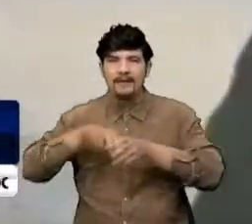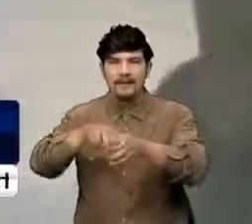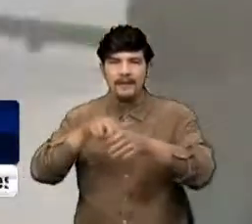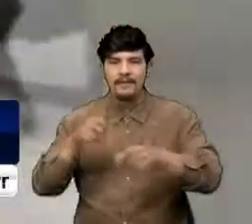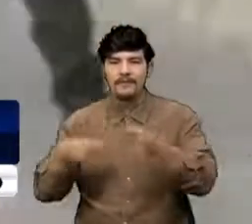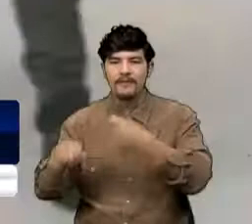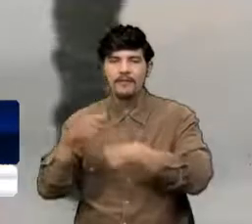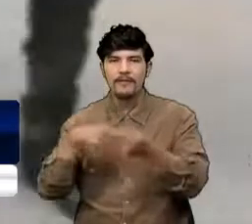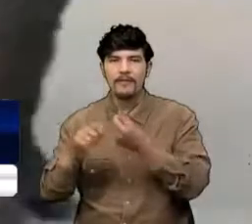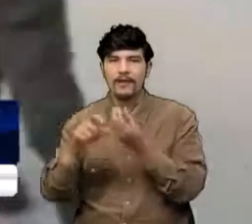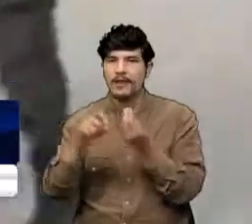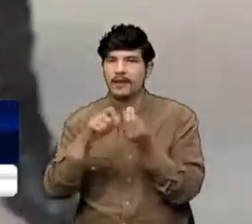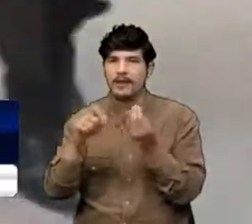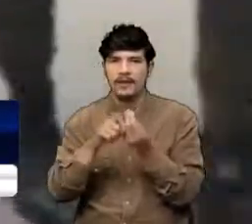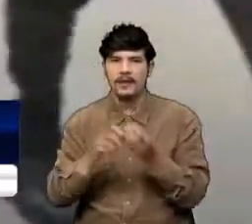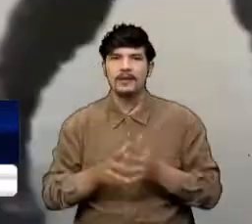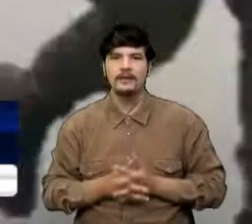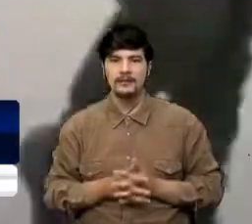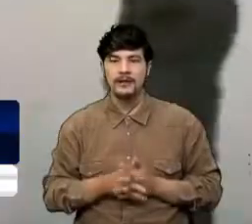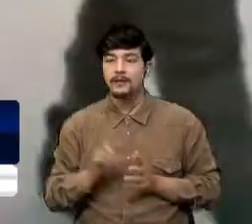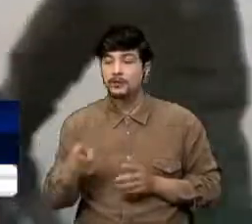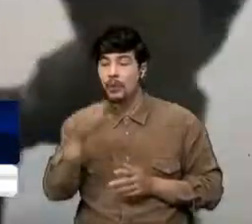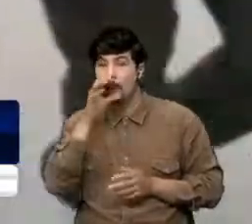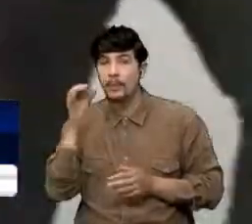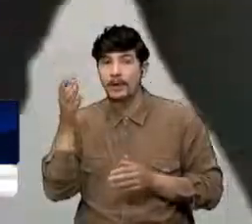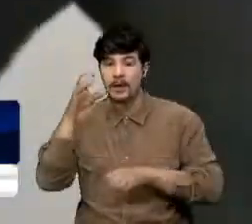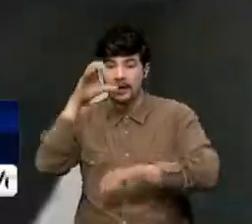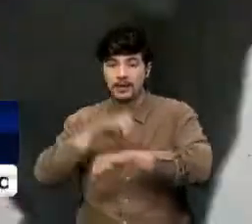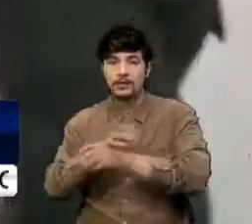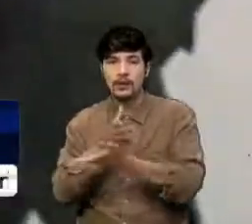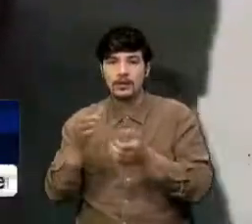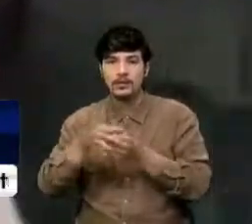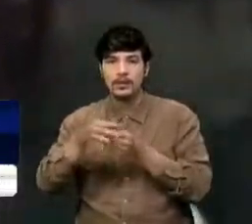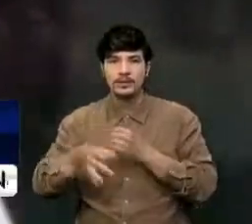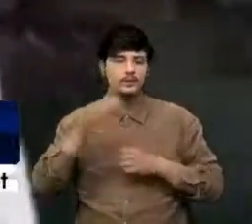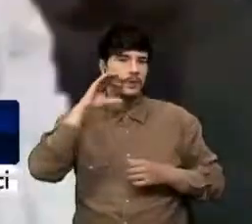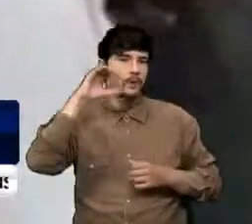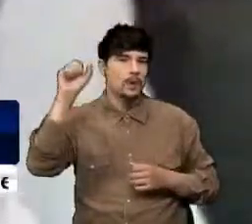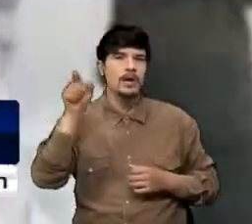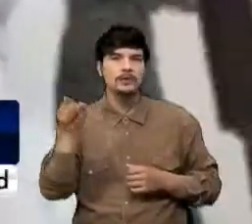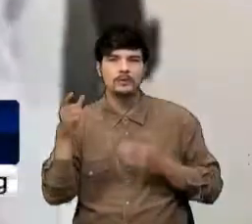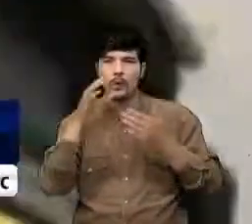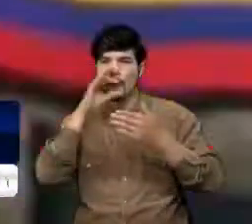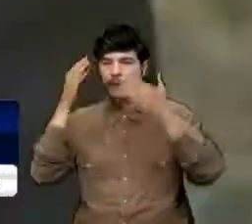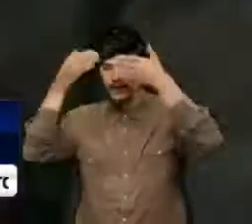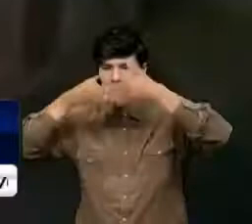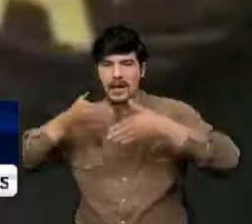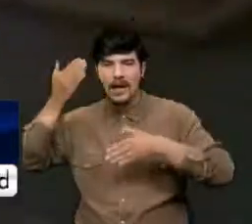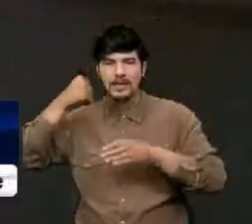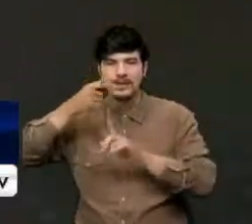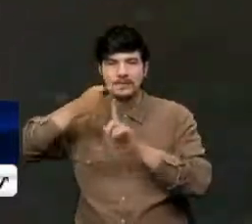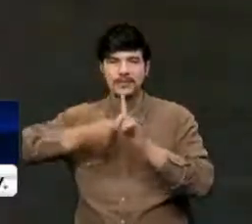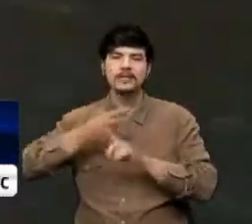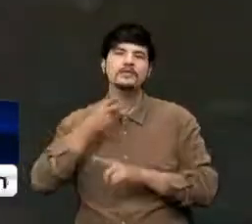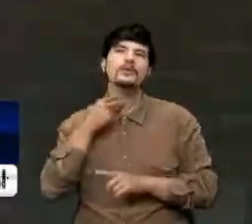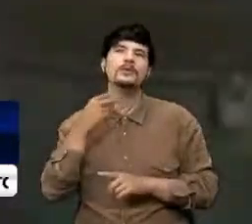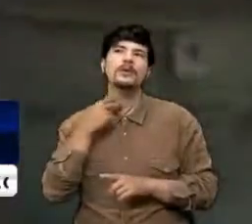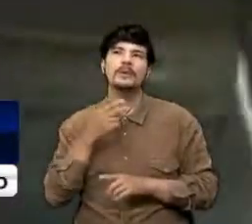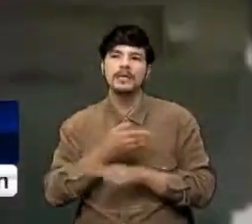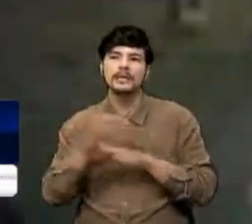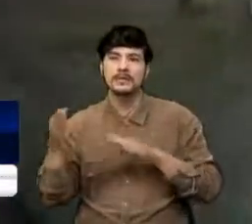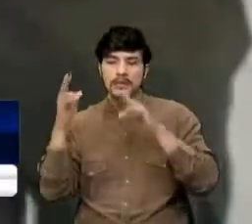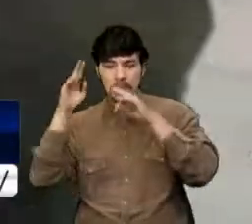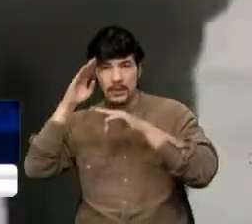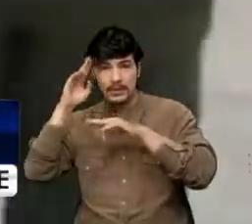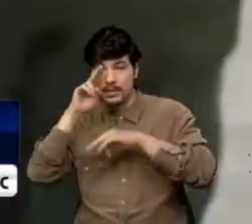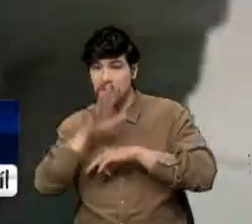fabricación y porte de estupefacientes. El sujeto fue capturado en el municipio de Ocaña, en donde se ocultaba desde el pasado mes de noviembre, luego un